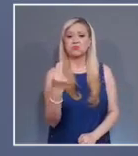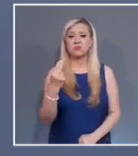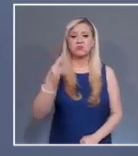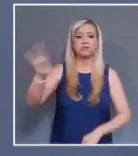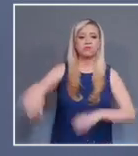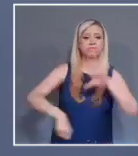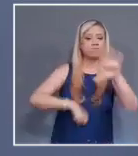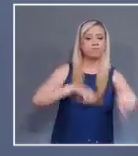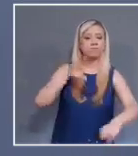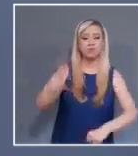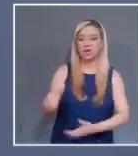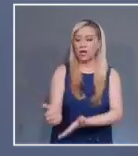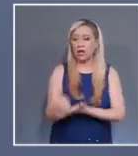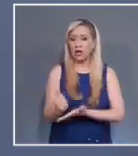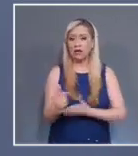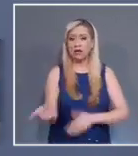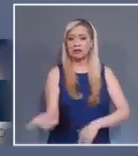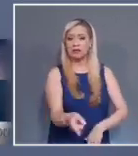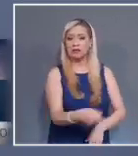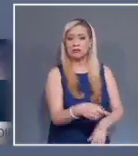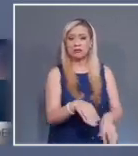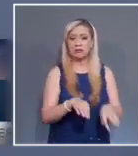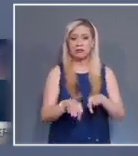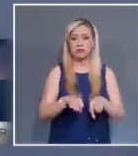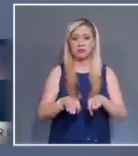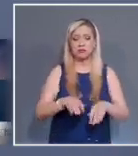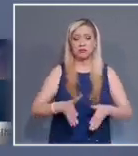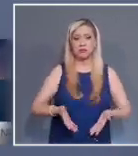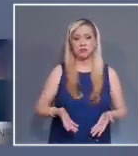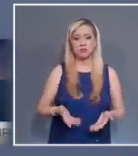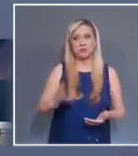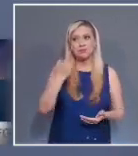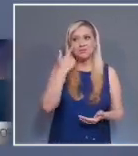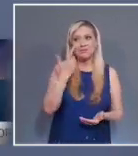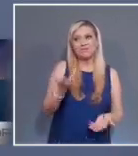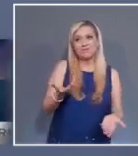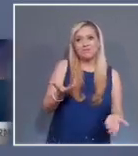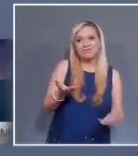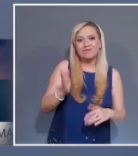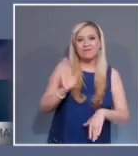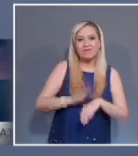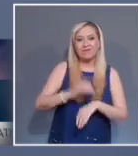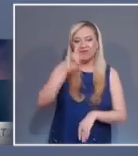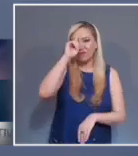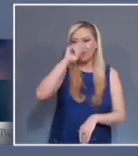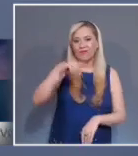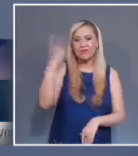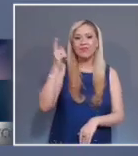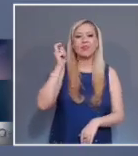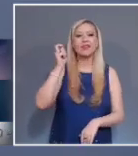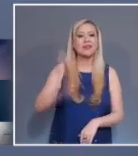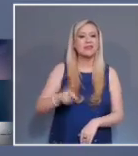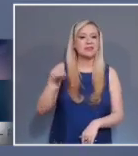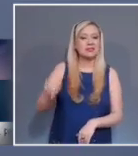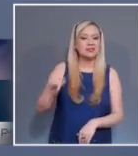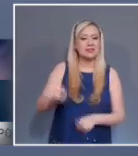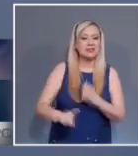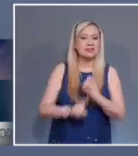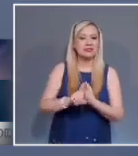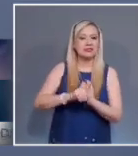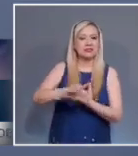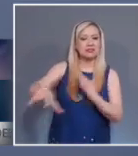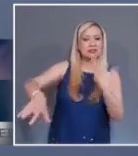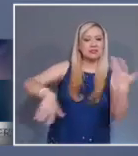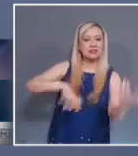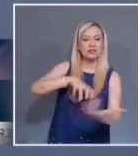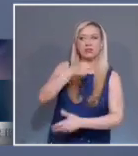que dentro de los factores de riesgo, por ejemplo, en los vínculos sociales, es muy claro que es el más amplio para la niñez. Y es que casi siempre